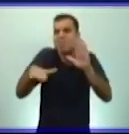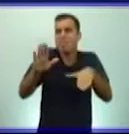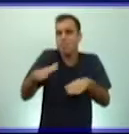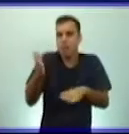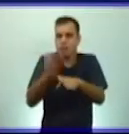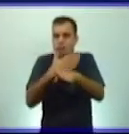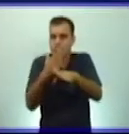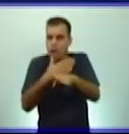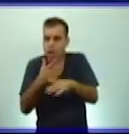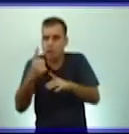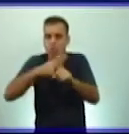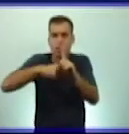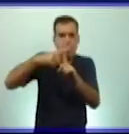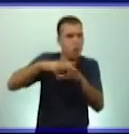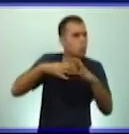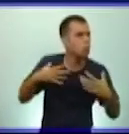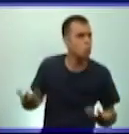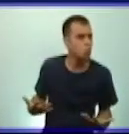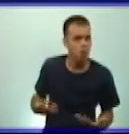variación de temperatura?